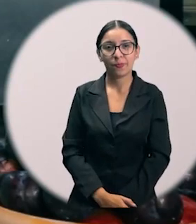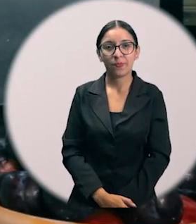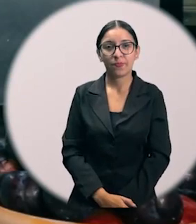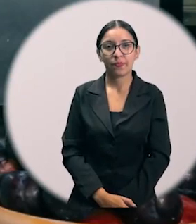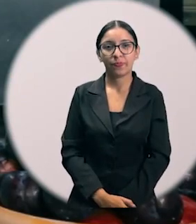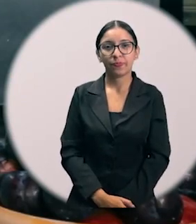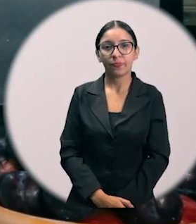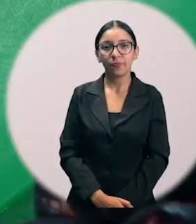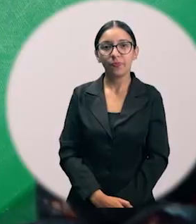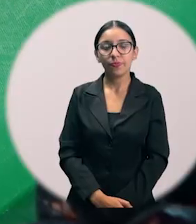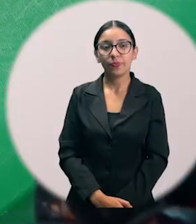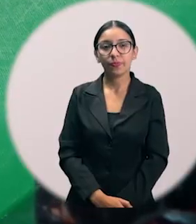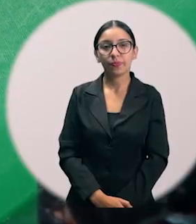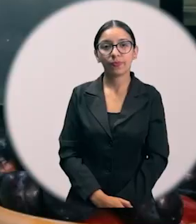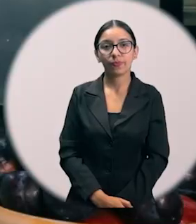Entonces,